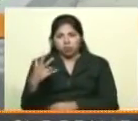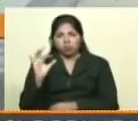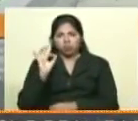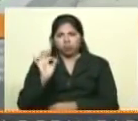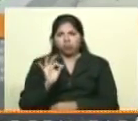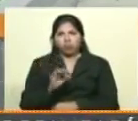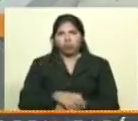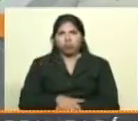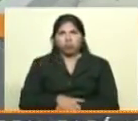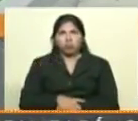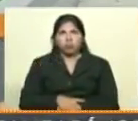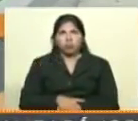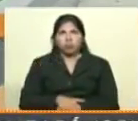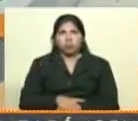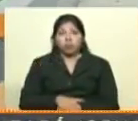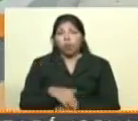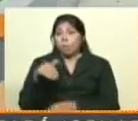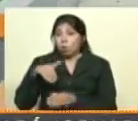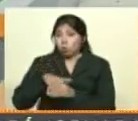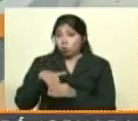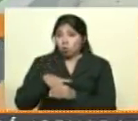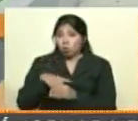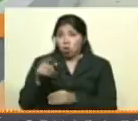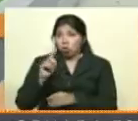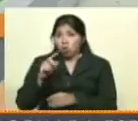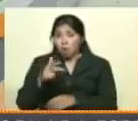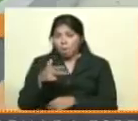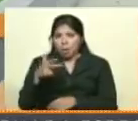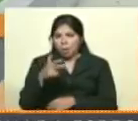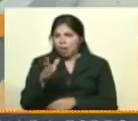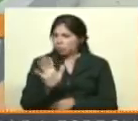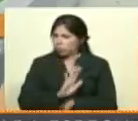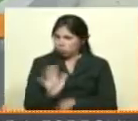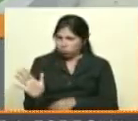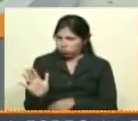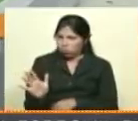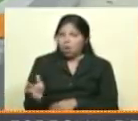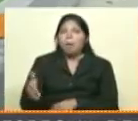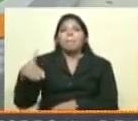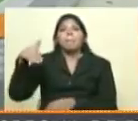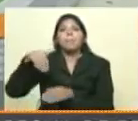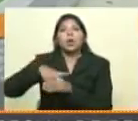chavistas, con votos, no con balas, con votos,